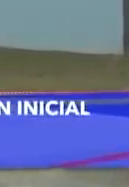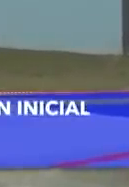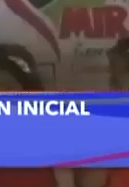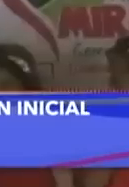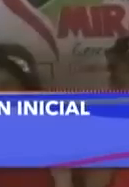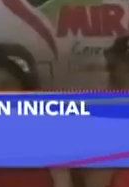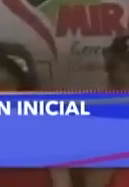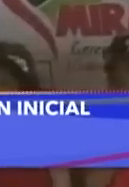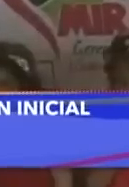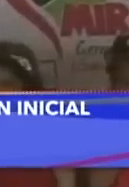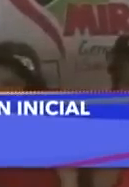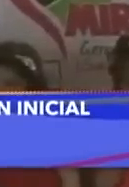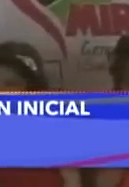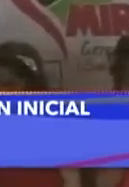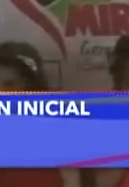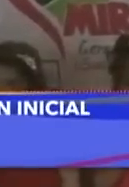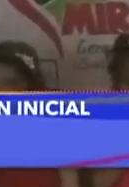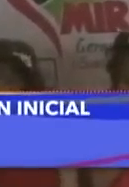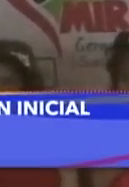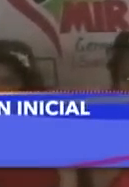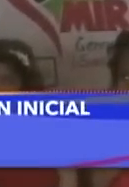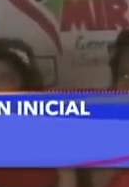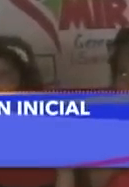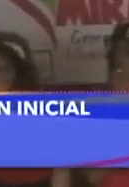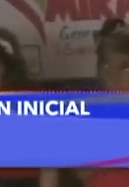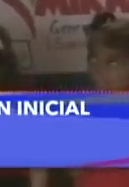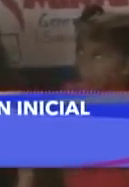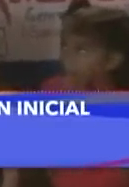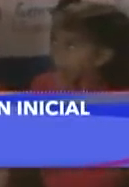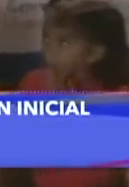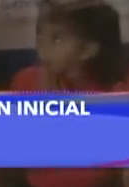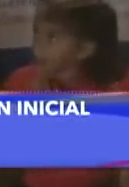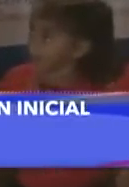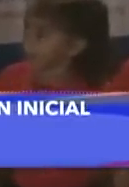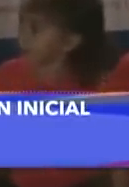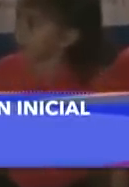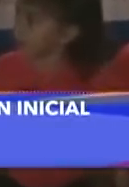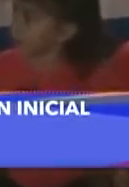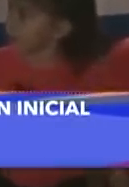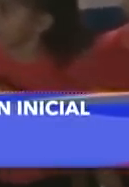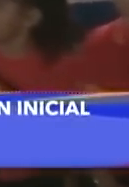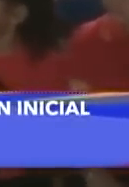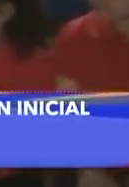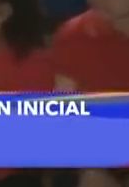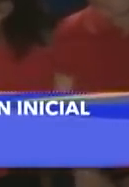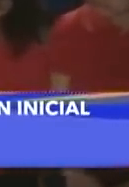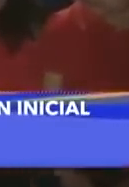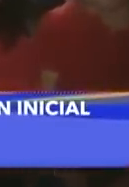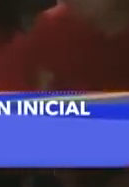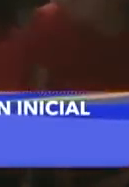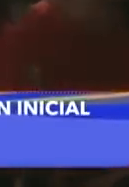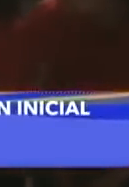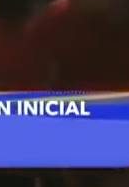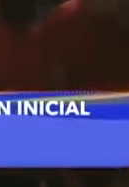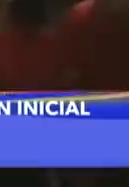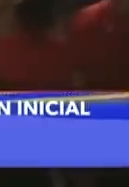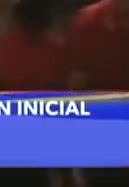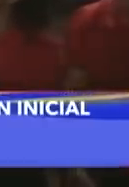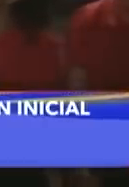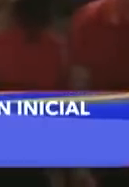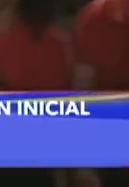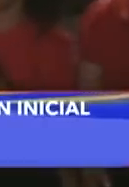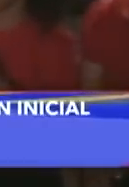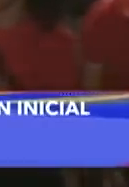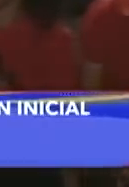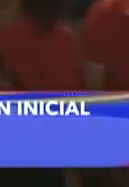a usted y a todas las personas que nos están viendo de todavenezuela isabella que le tiene que decir el presidente meses presidente